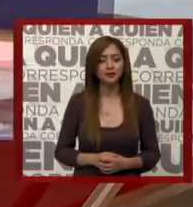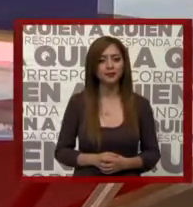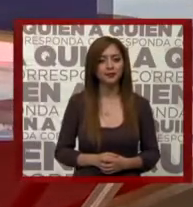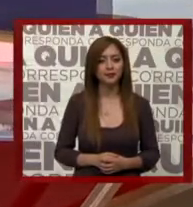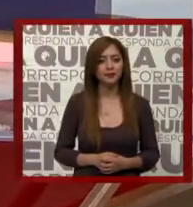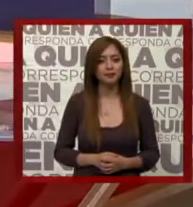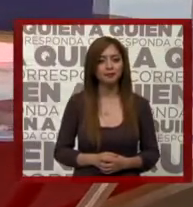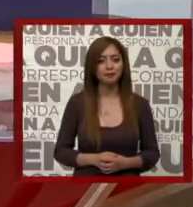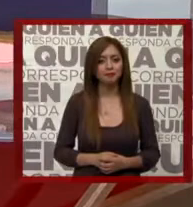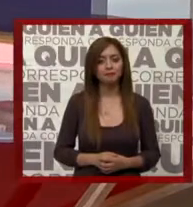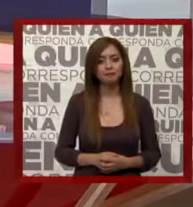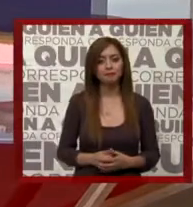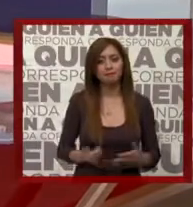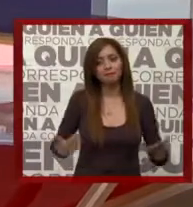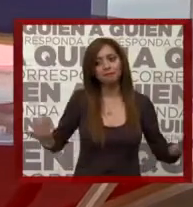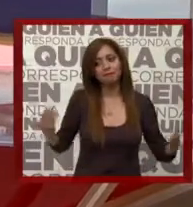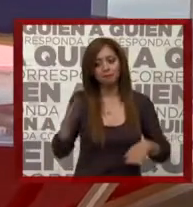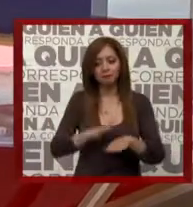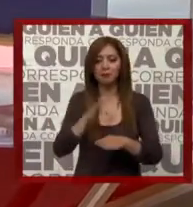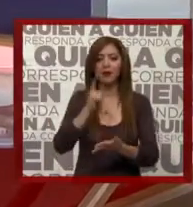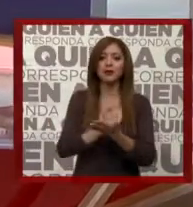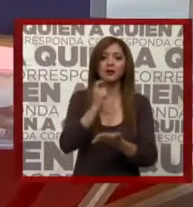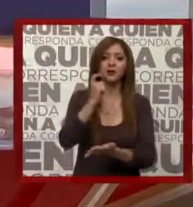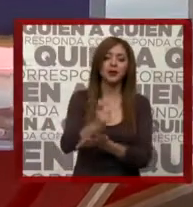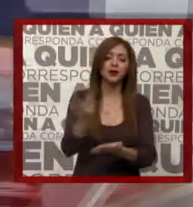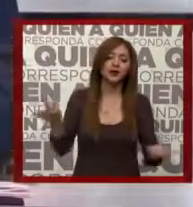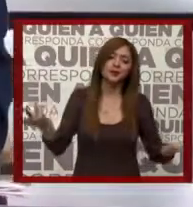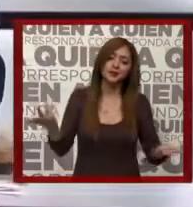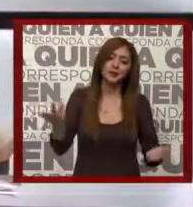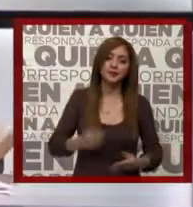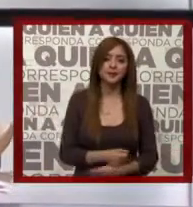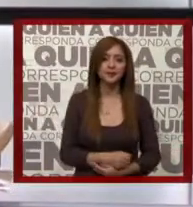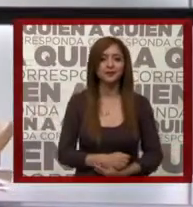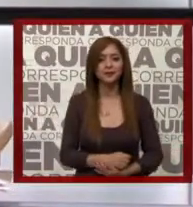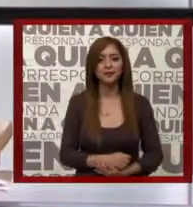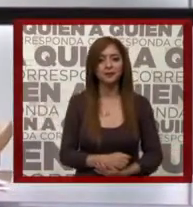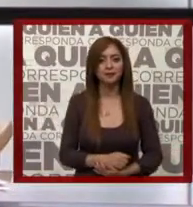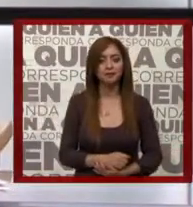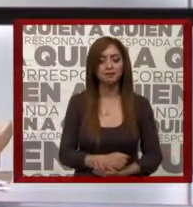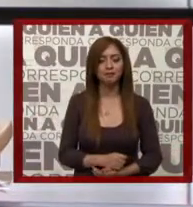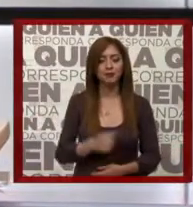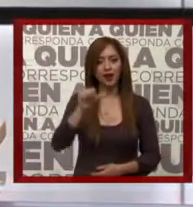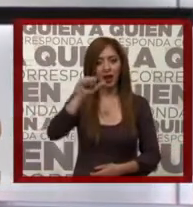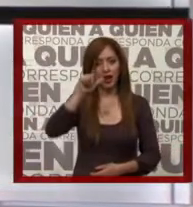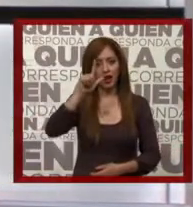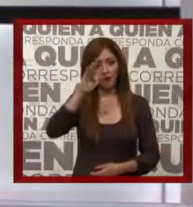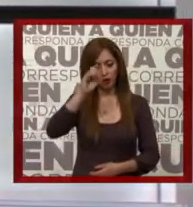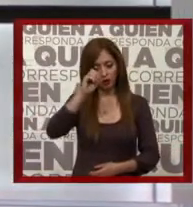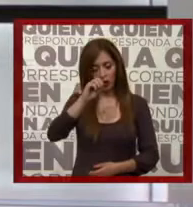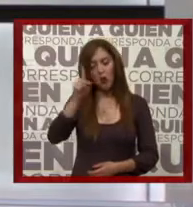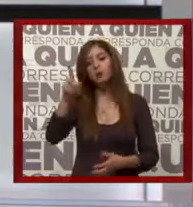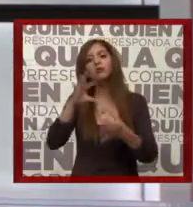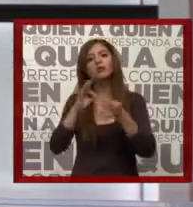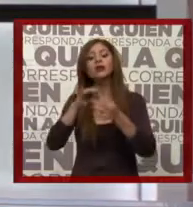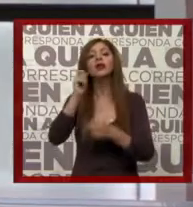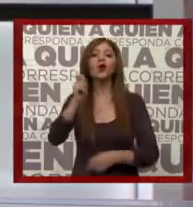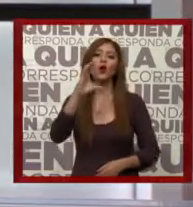Bueno, pues pagarle más está... está rudo, pero bueno. Alfonso Vargas Torres nos trae información de